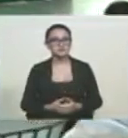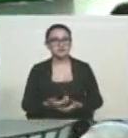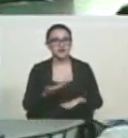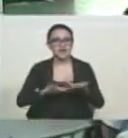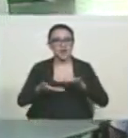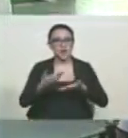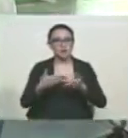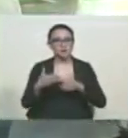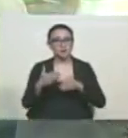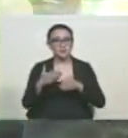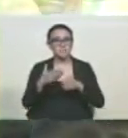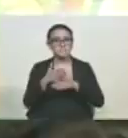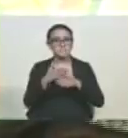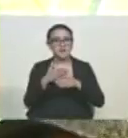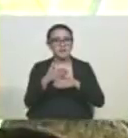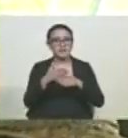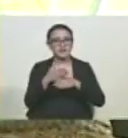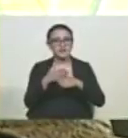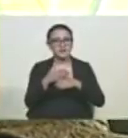Negocio de madera,